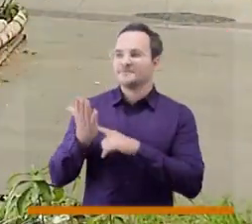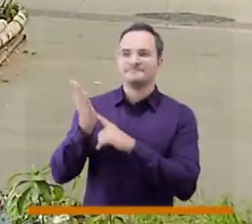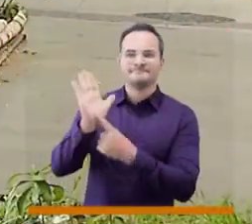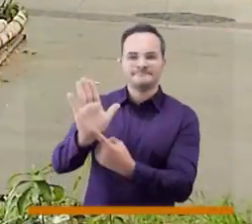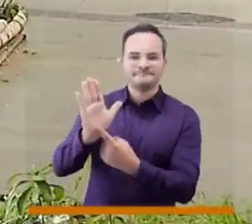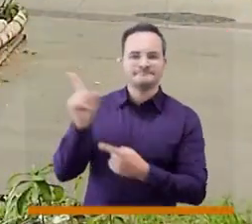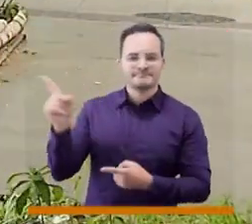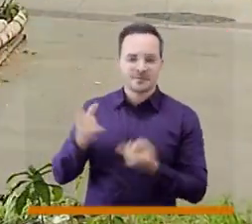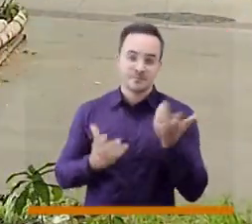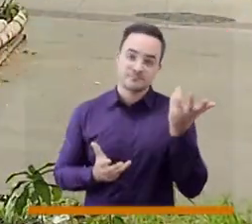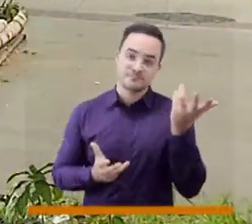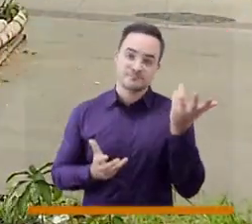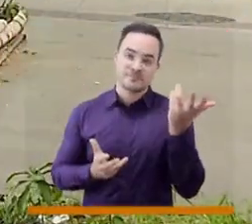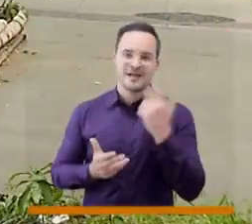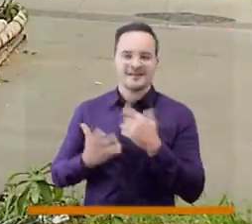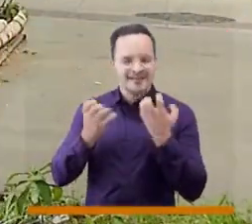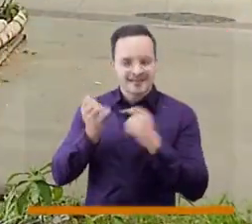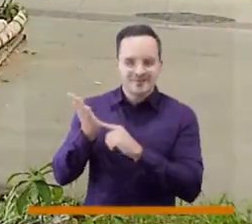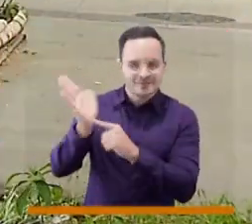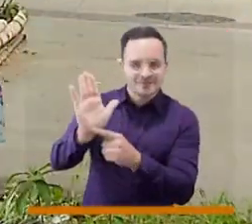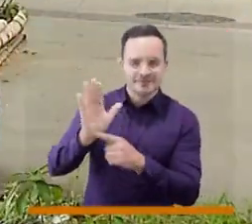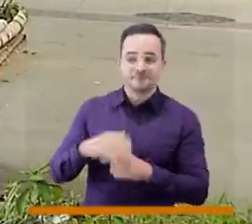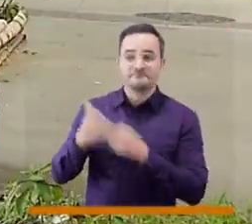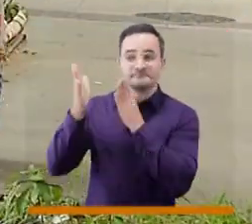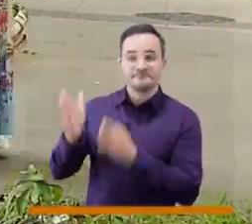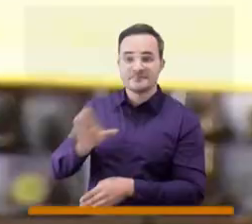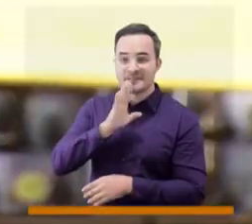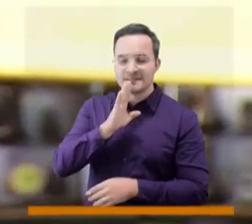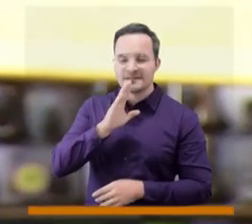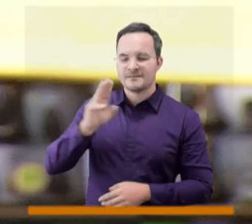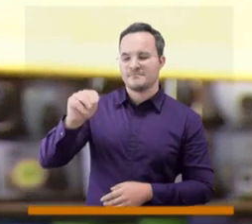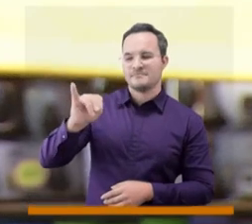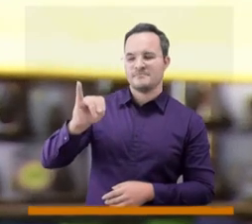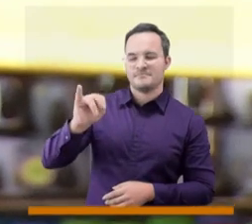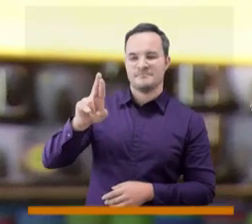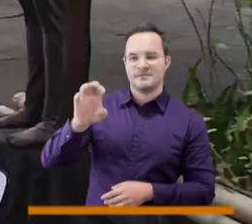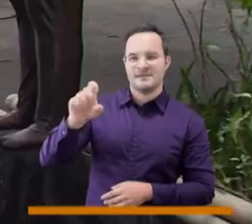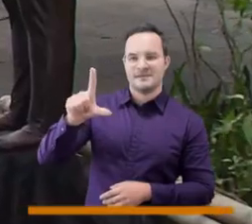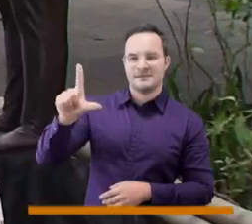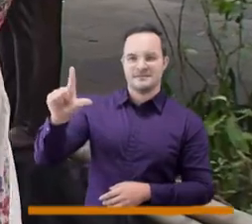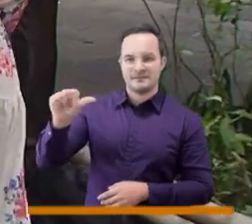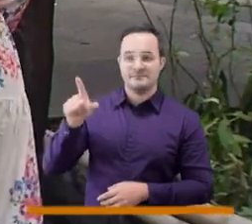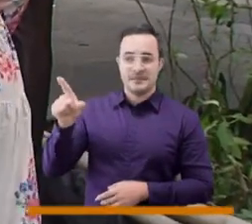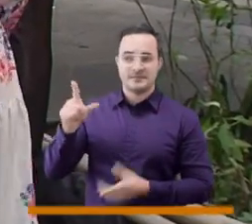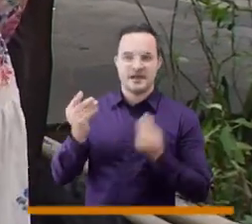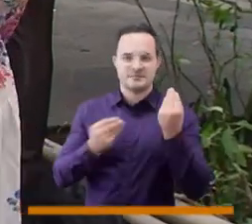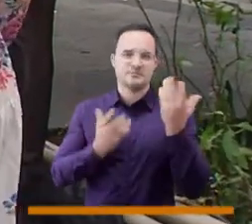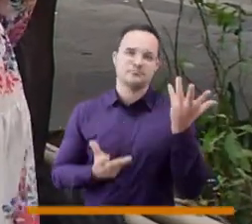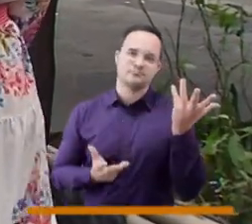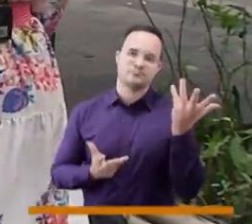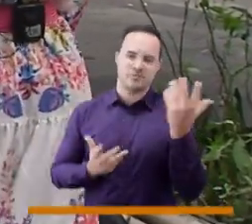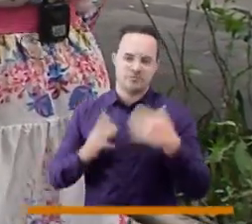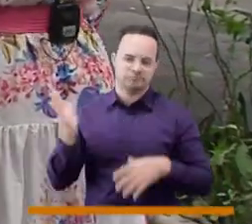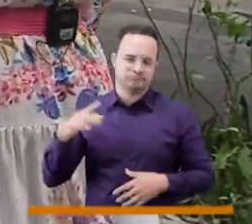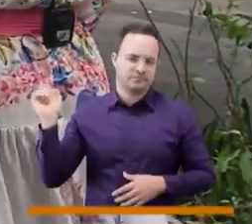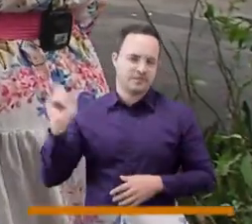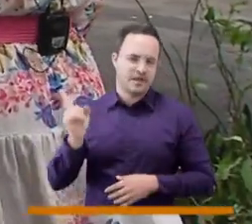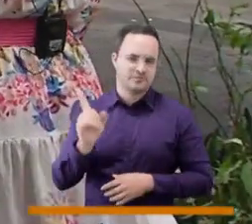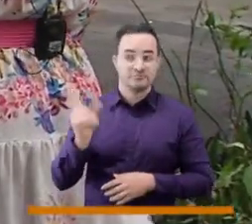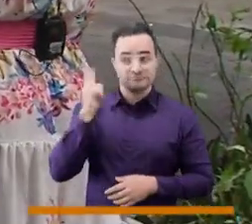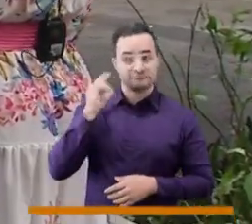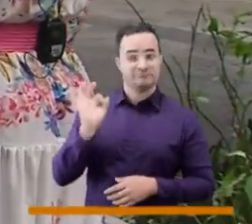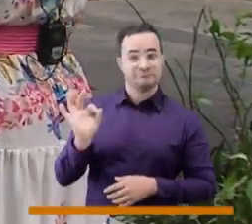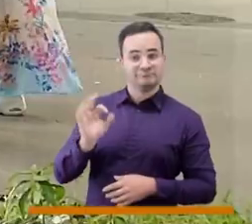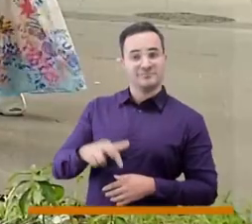Bueno, entonces les quiero enseñar aquí una estatua humana. Nuestra compañera Mirella, ella hace estatuismo